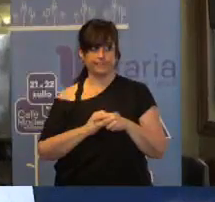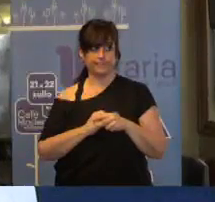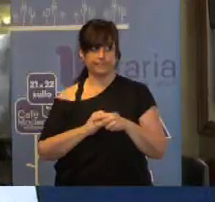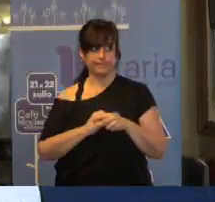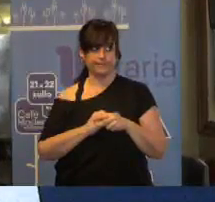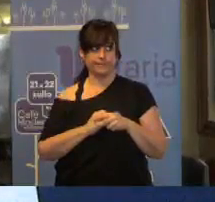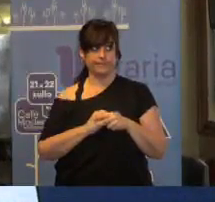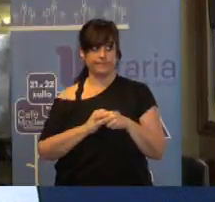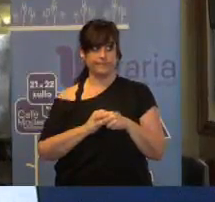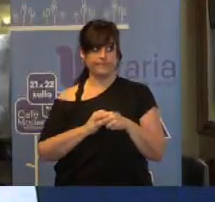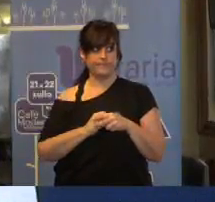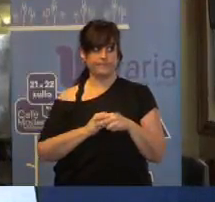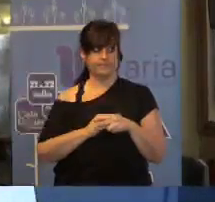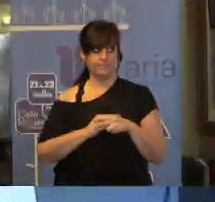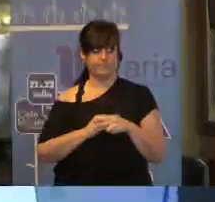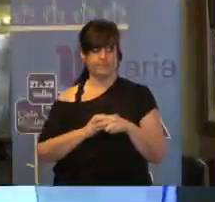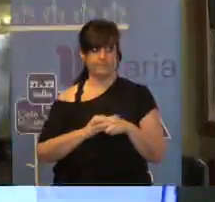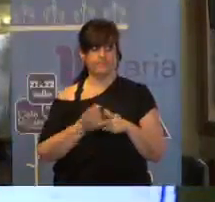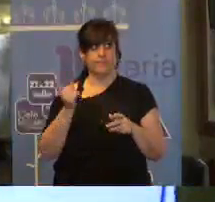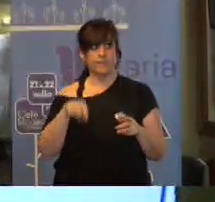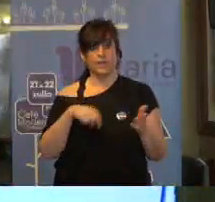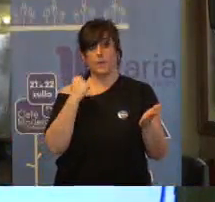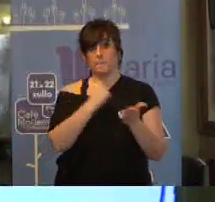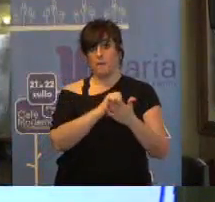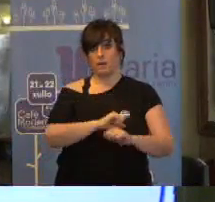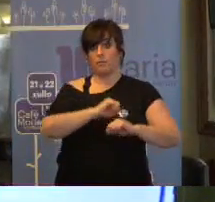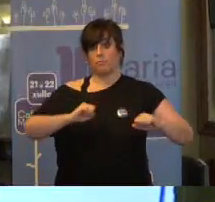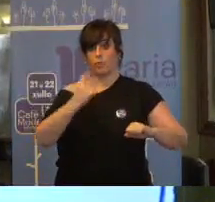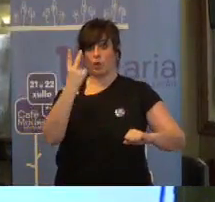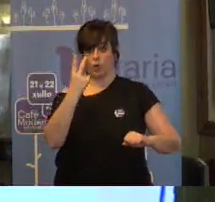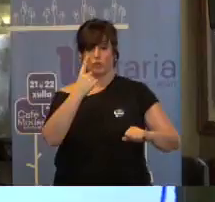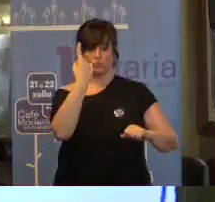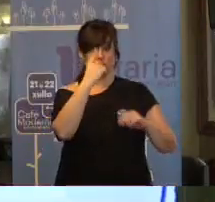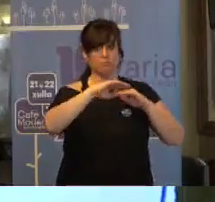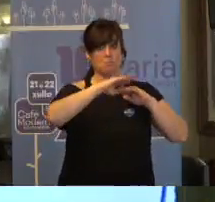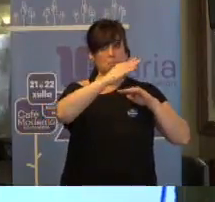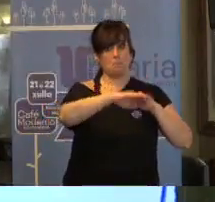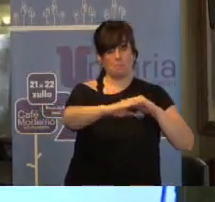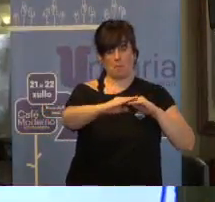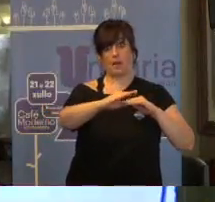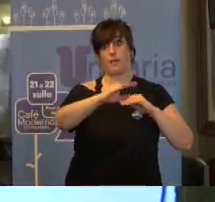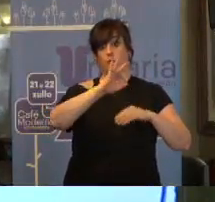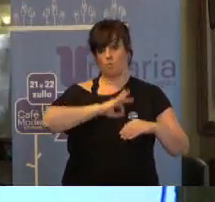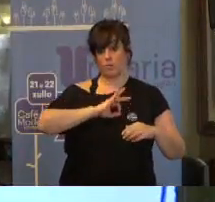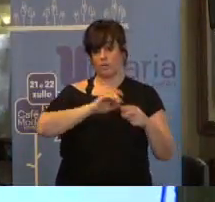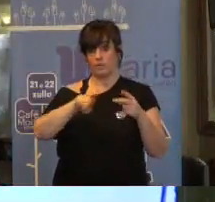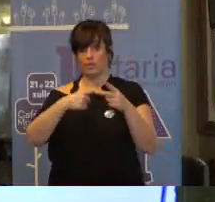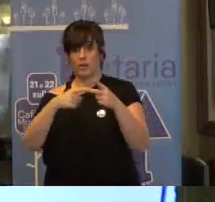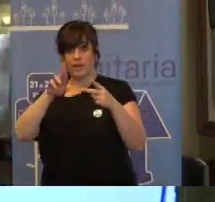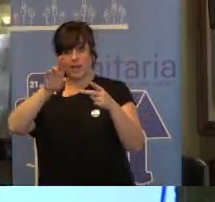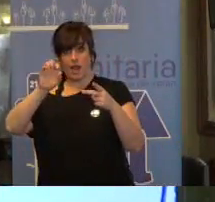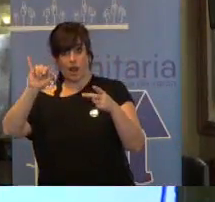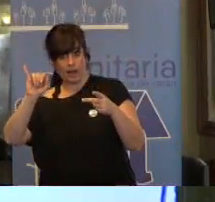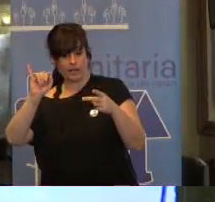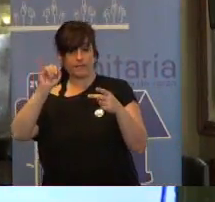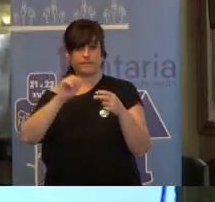interior, contamos con dúas marcas consolidadas, a de Marea Pontevedra e Luís Rei, e, ademais, contamos coas mareas